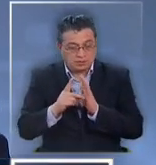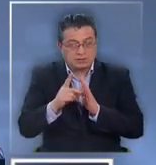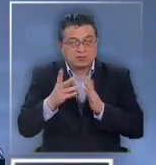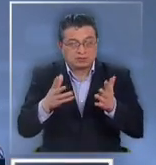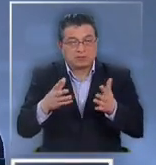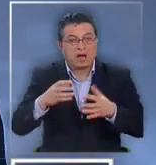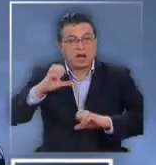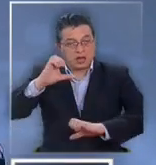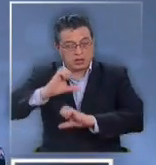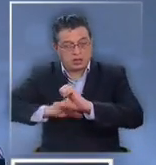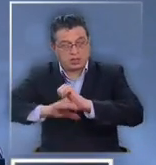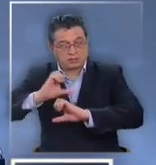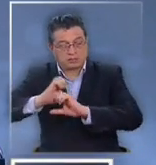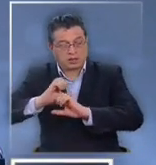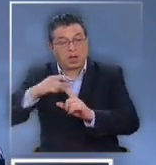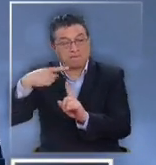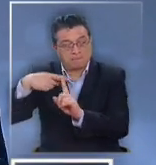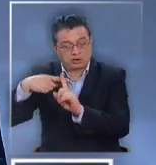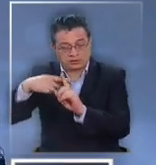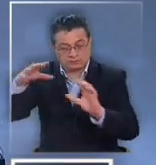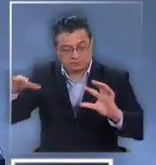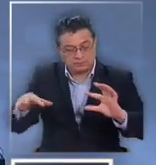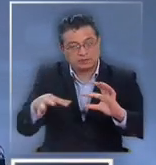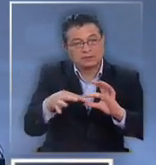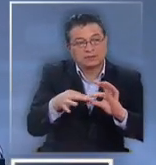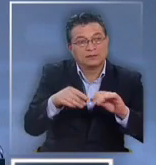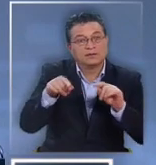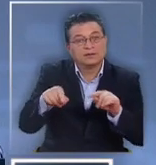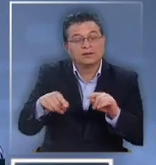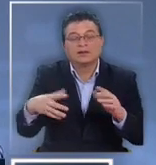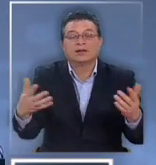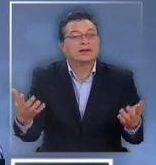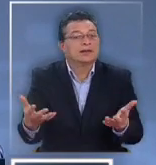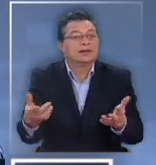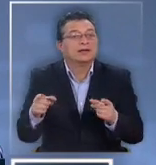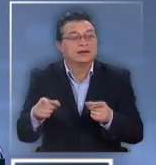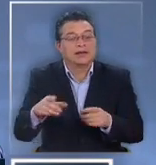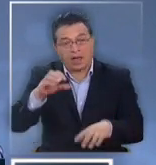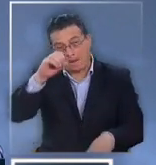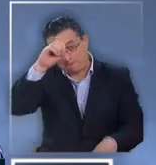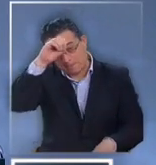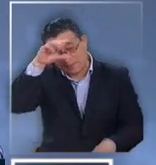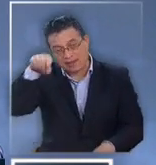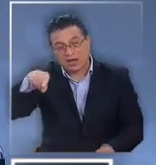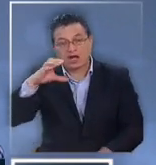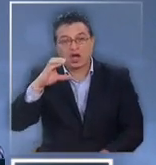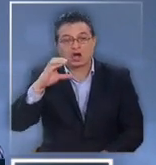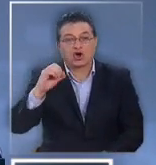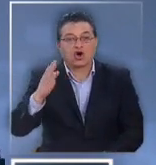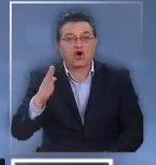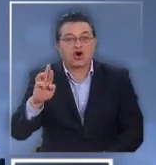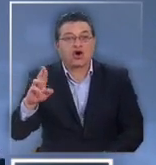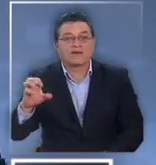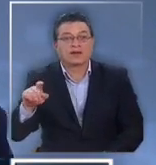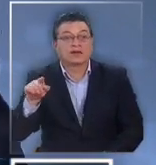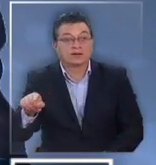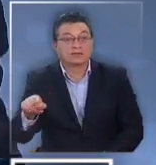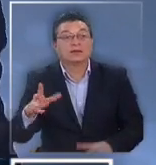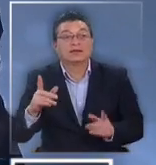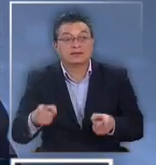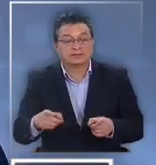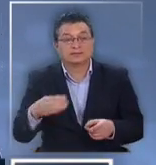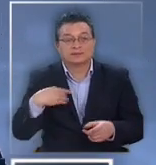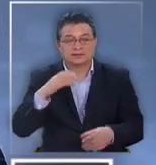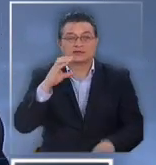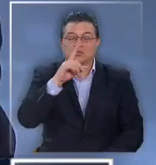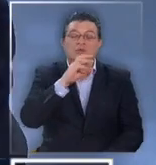industria que les sirve a la minería del cobre y eso es lo que se llama el